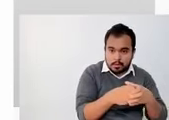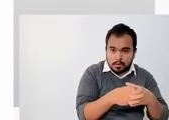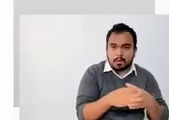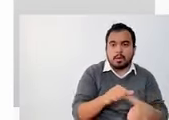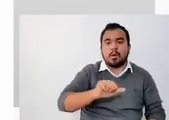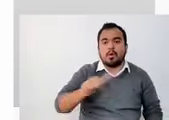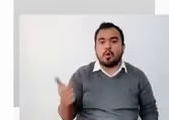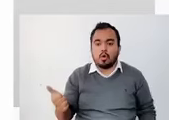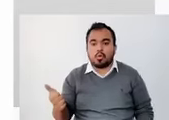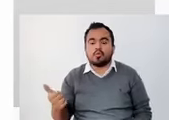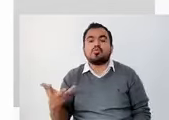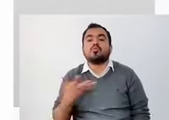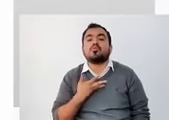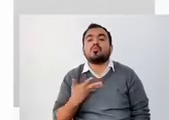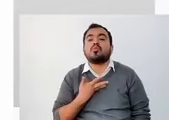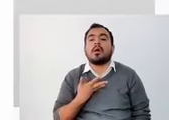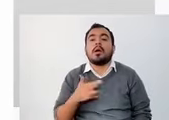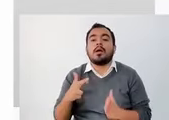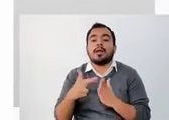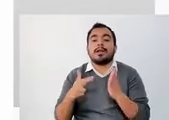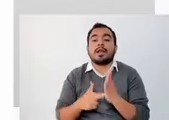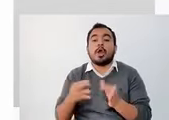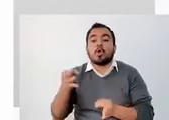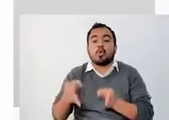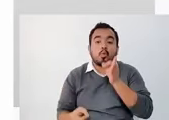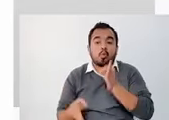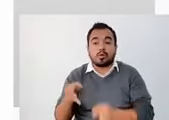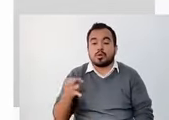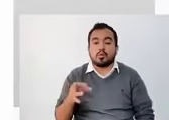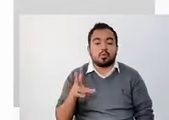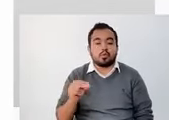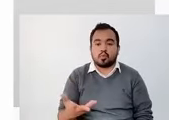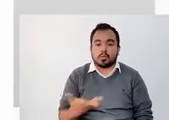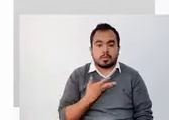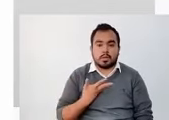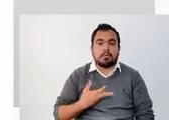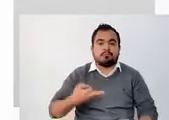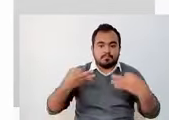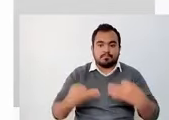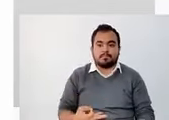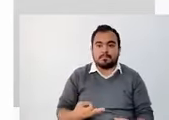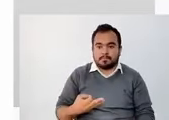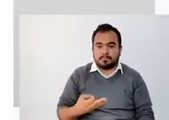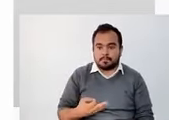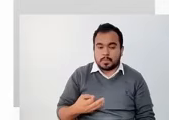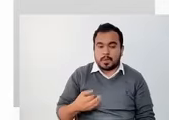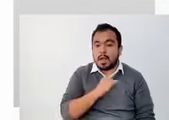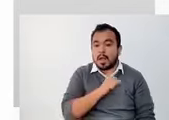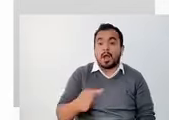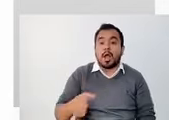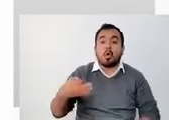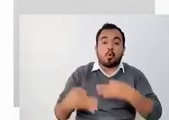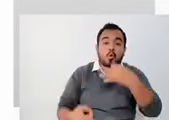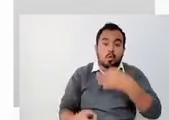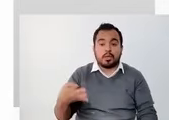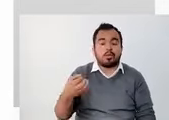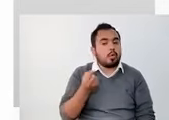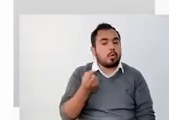jurídicas no constreñían realmente y no podían hacerlo a los operadores jurídicos. Esto es una cuestión de si la subsunción o el